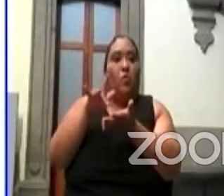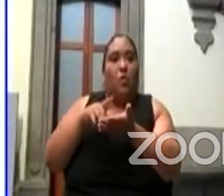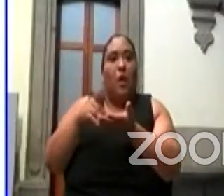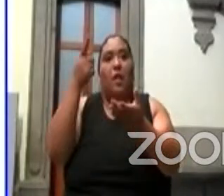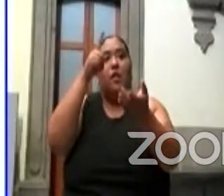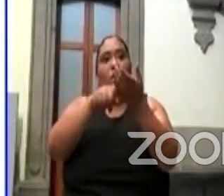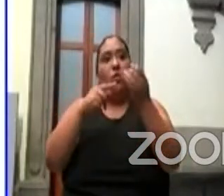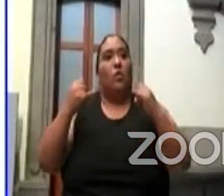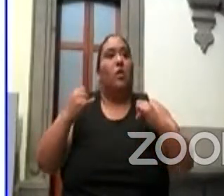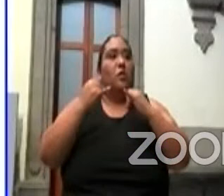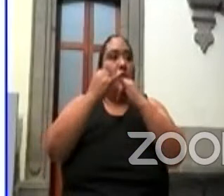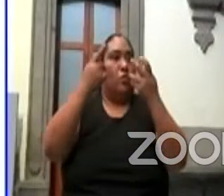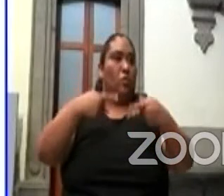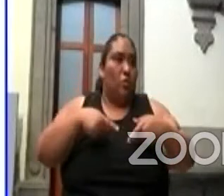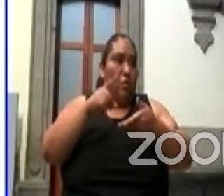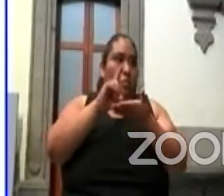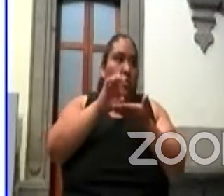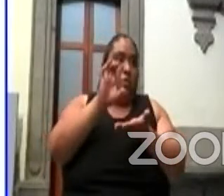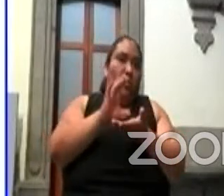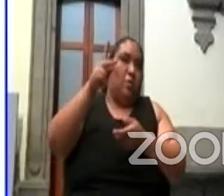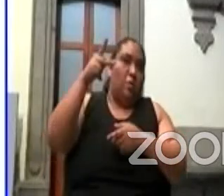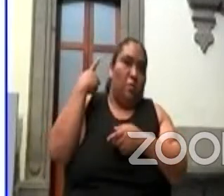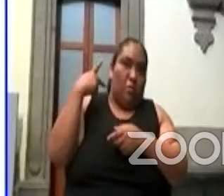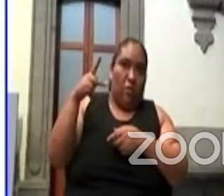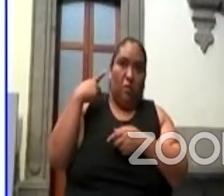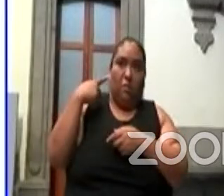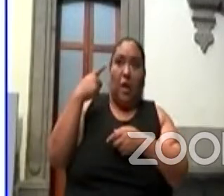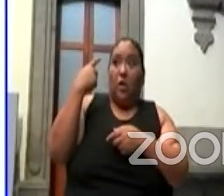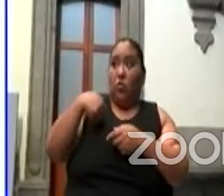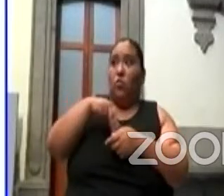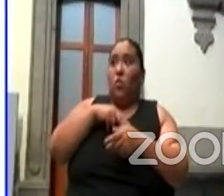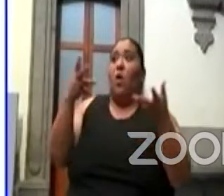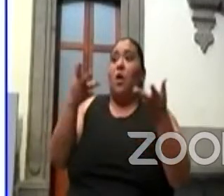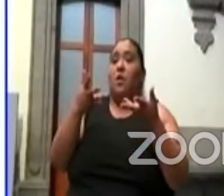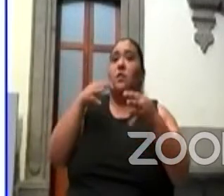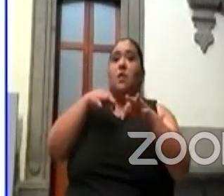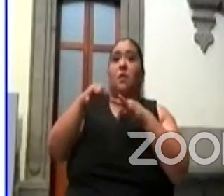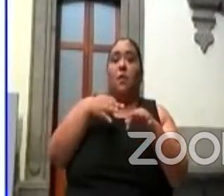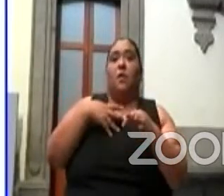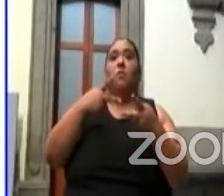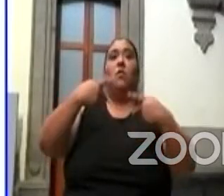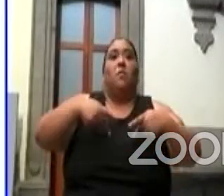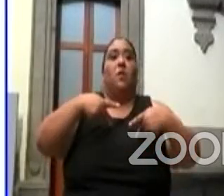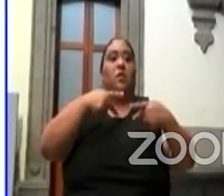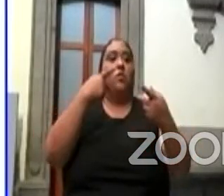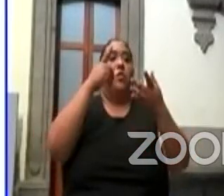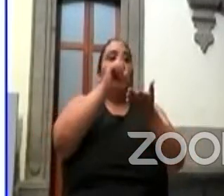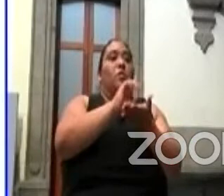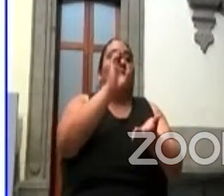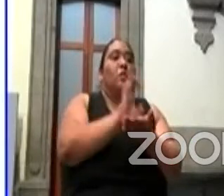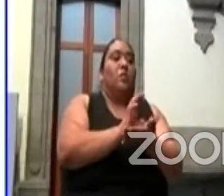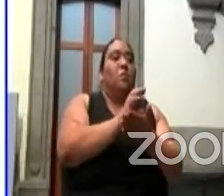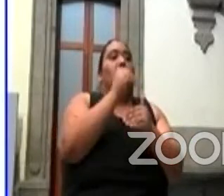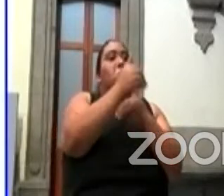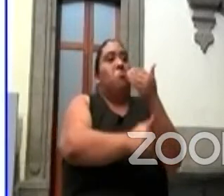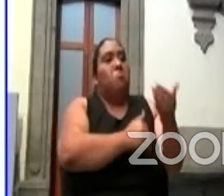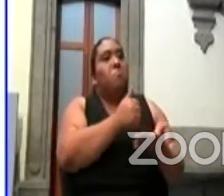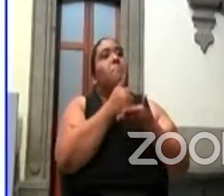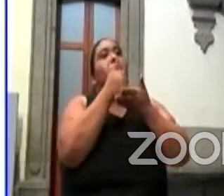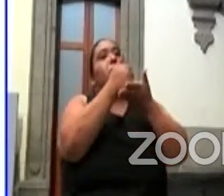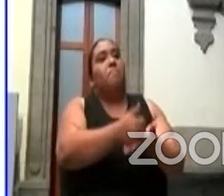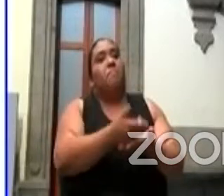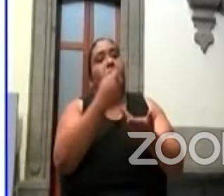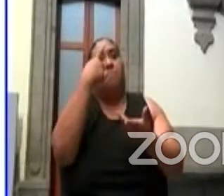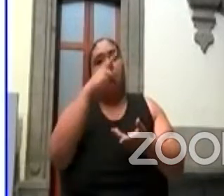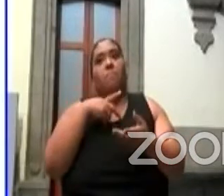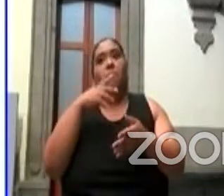Instituto del Estado de Puebla, trabajar en favor de las personas con discapacidad que se nos ha